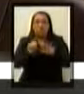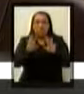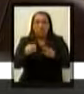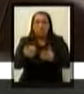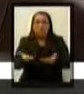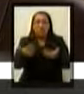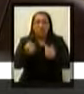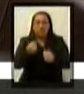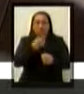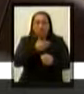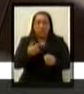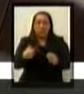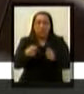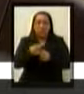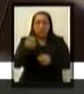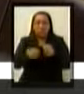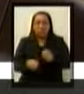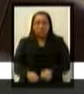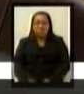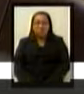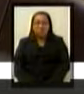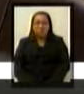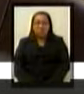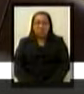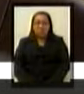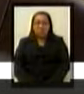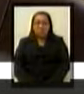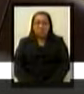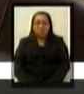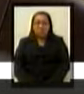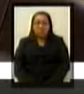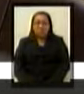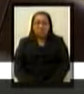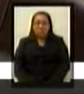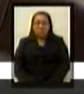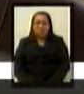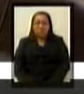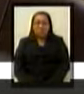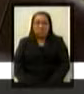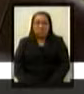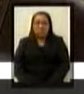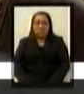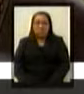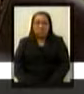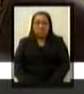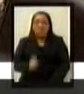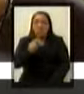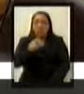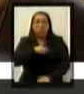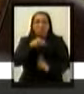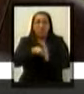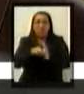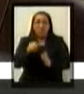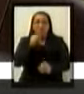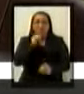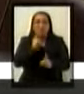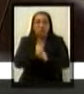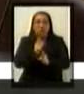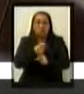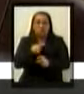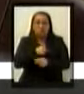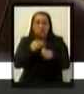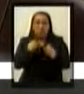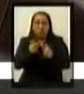dado por el presidente de la Comisión de Justicia, en el cual señala y pone su proyecto personal, en el cual nosotros